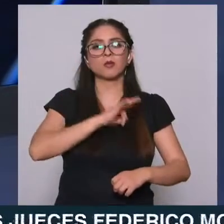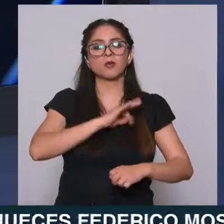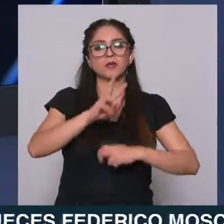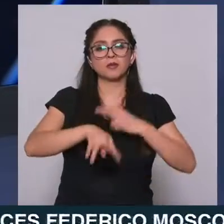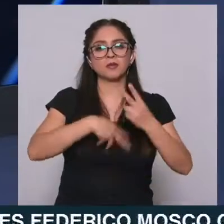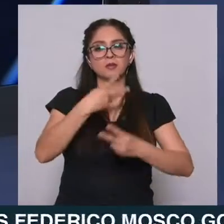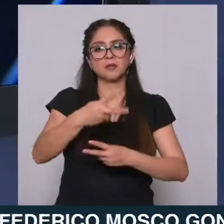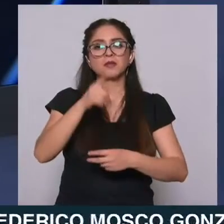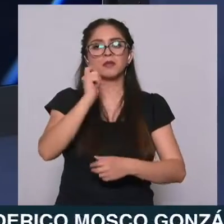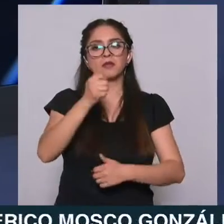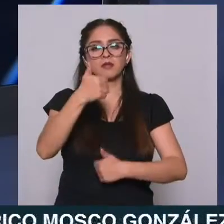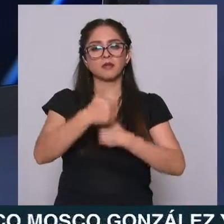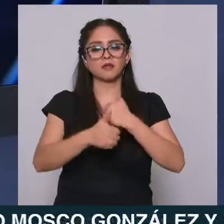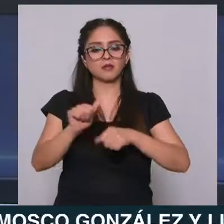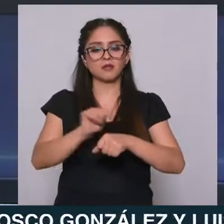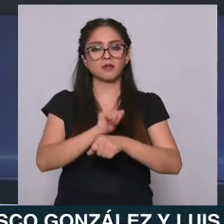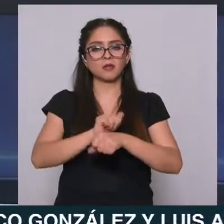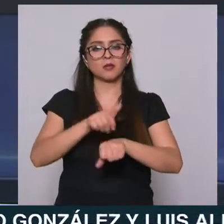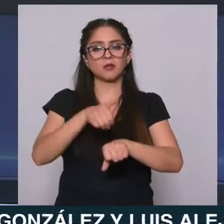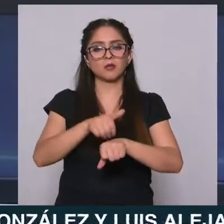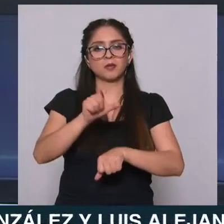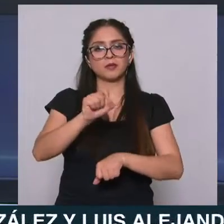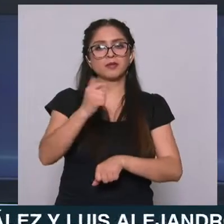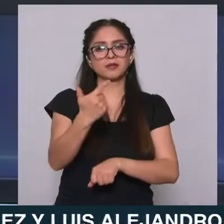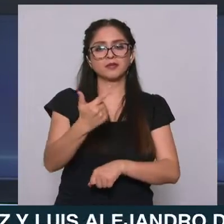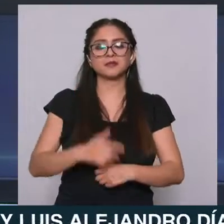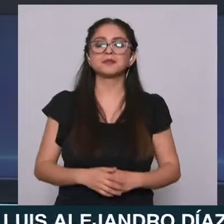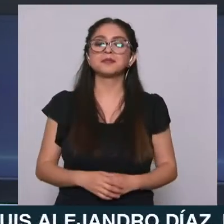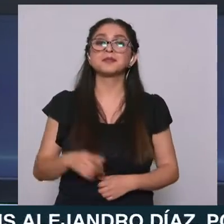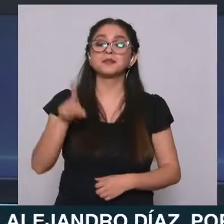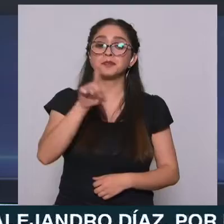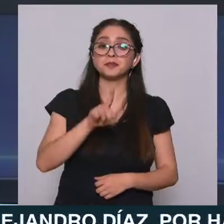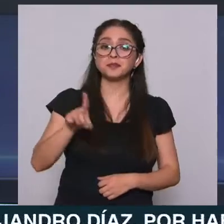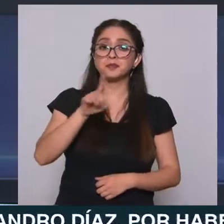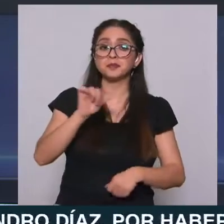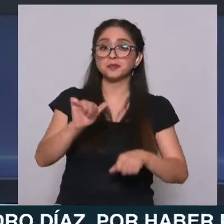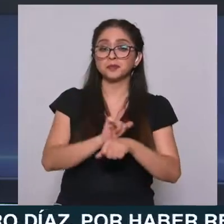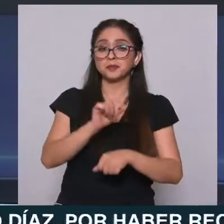olviden de apoyar al auto número 27. Ahí está el domingo, apoyen al auto número 27 de Max